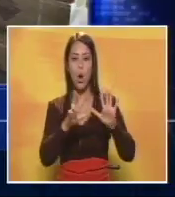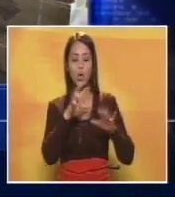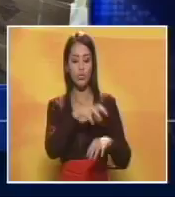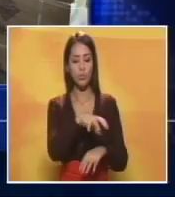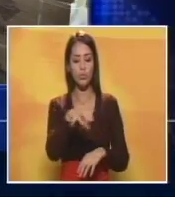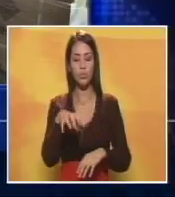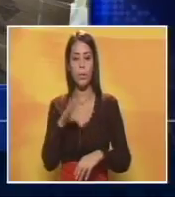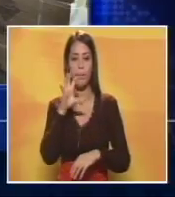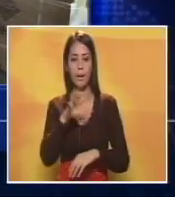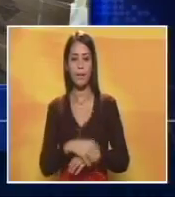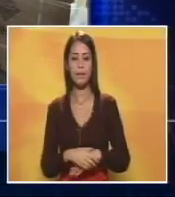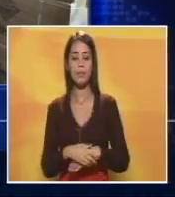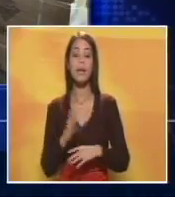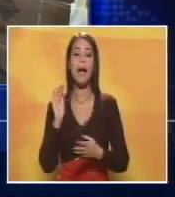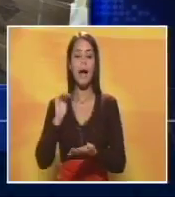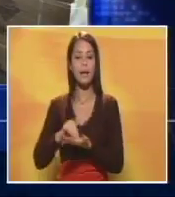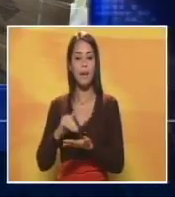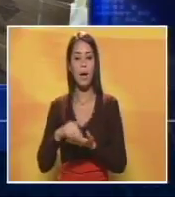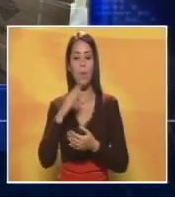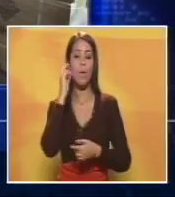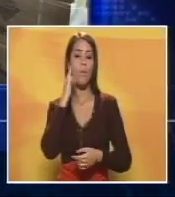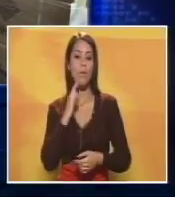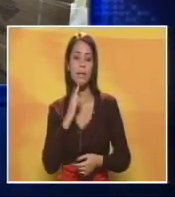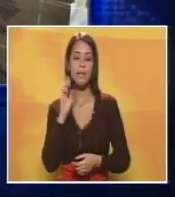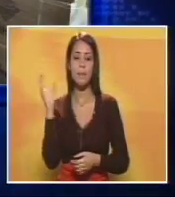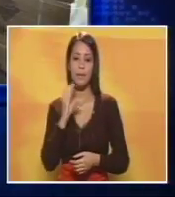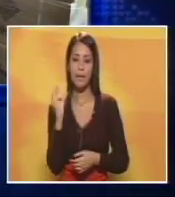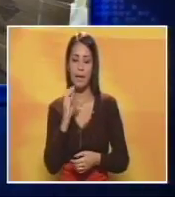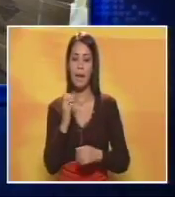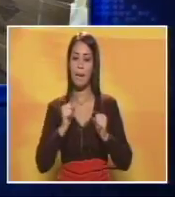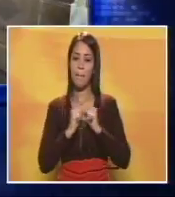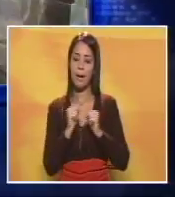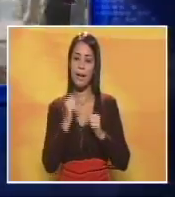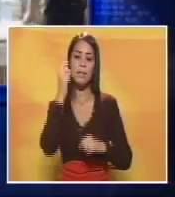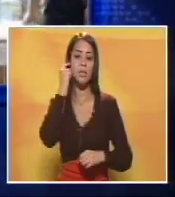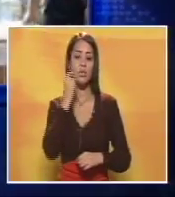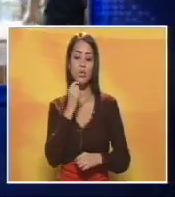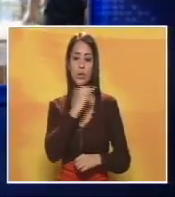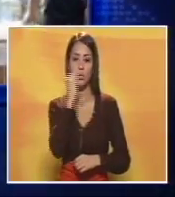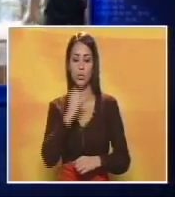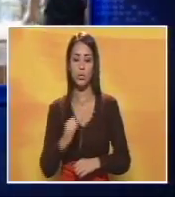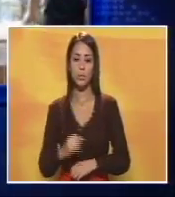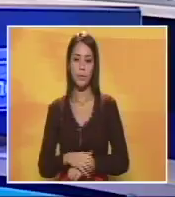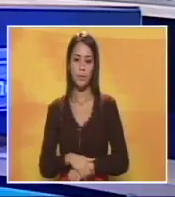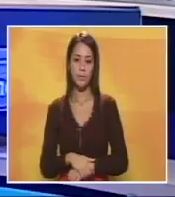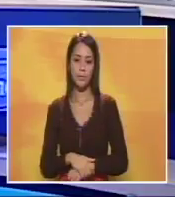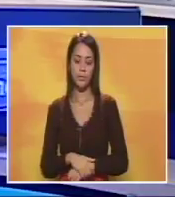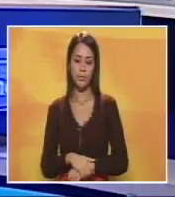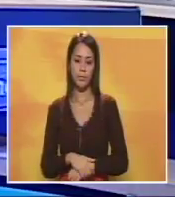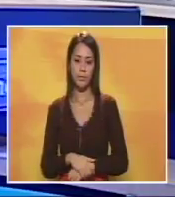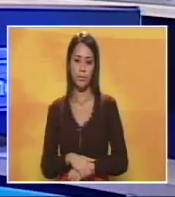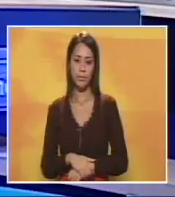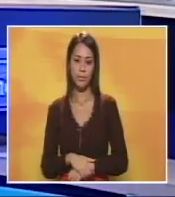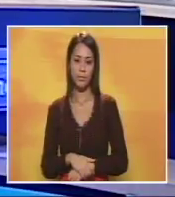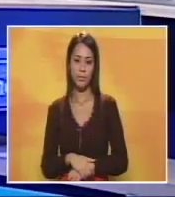país: Aragua, Bolívar, Carabobo, Distrito Capital, Lara, Mérida, Sucre y Zulia.